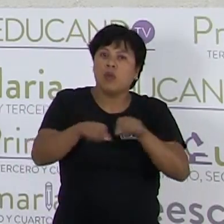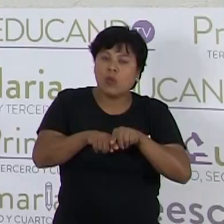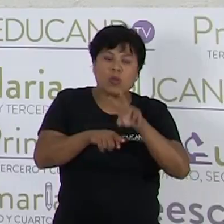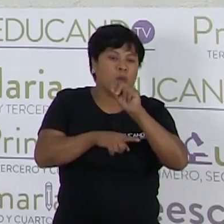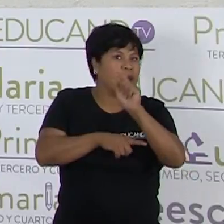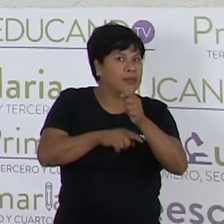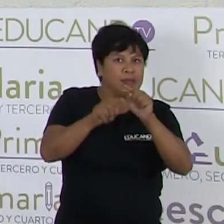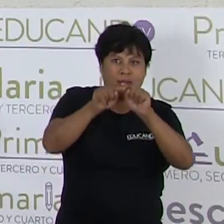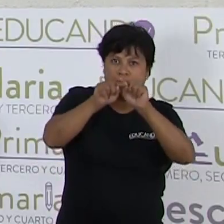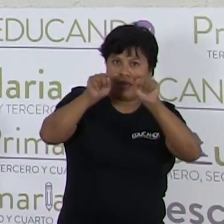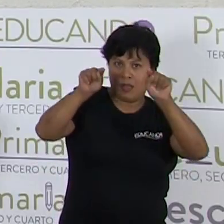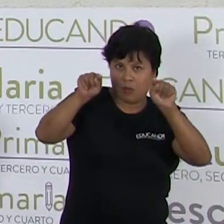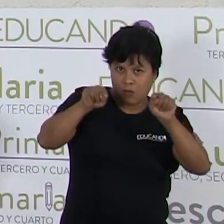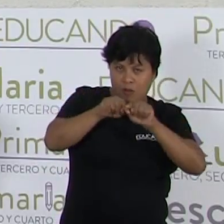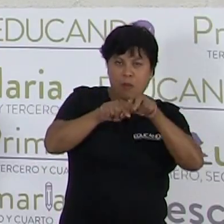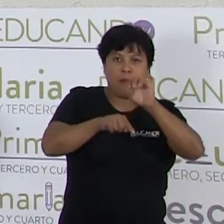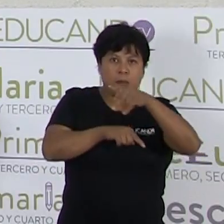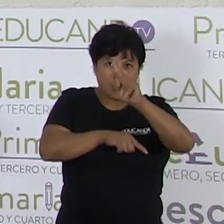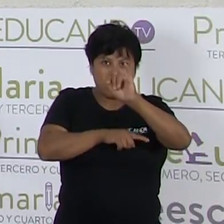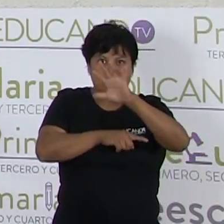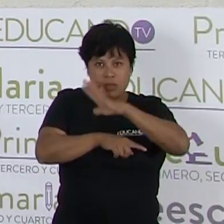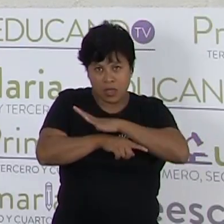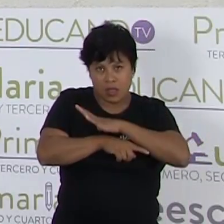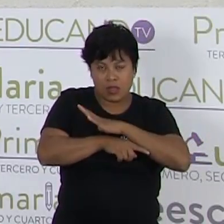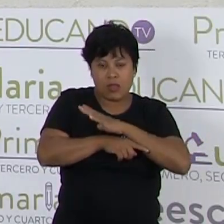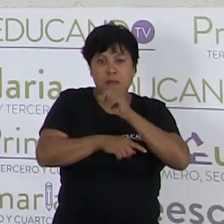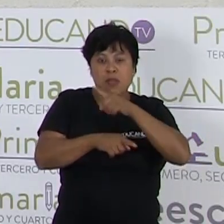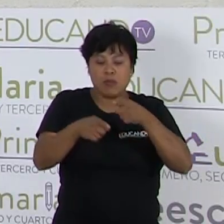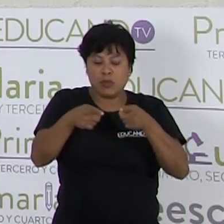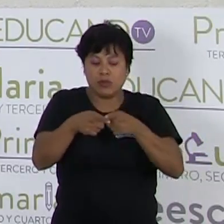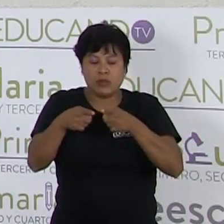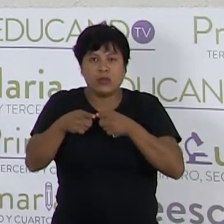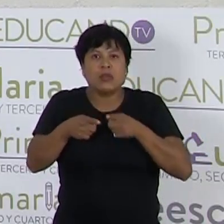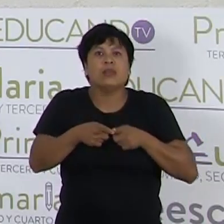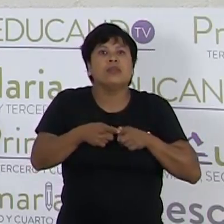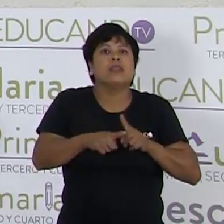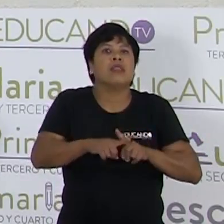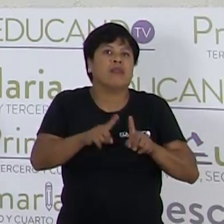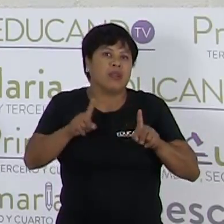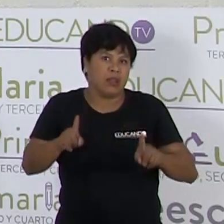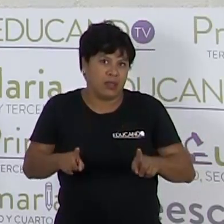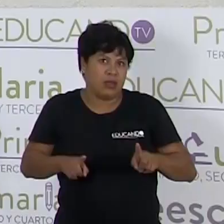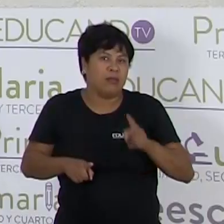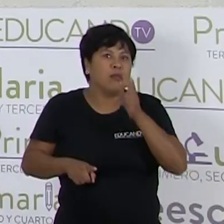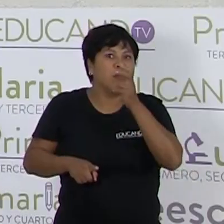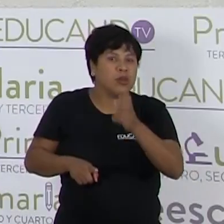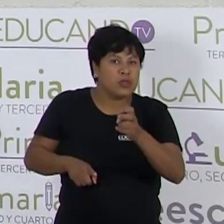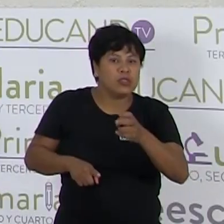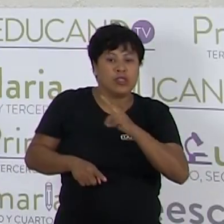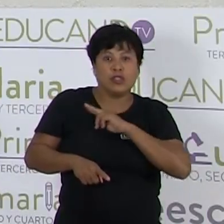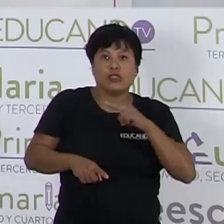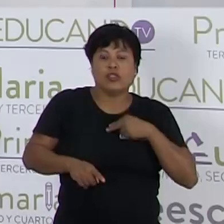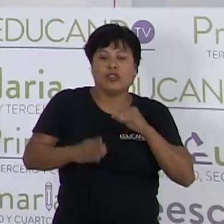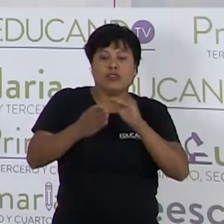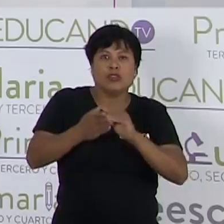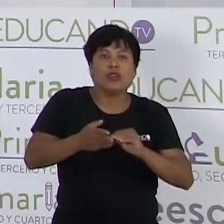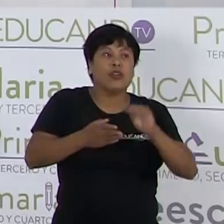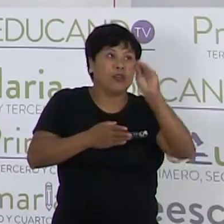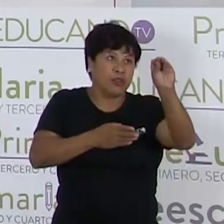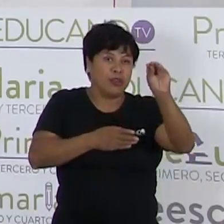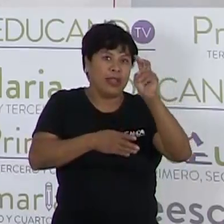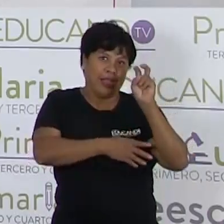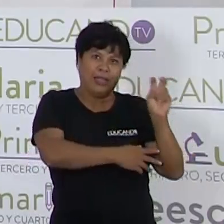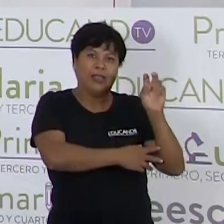no es rectángulo, pero sí tiene todos sus lados diferentes. Por lo tanto, este lo estaríamos colocando